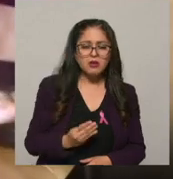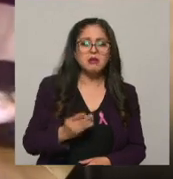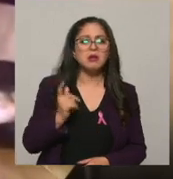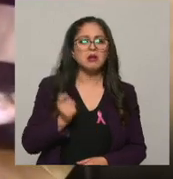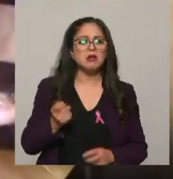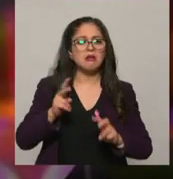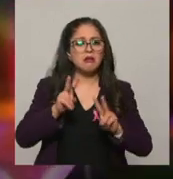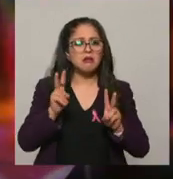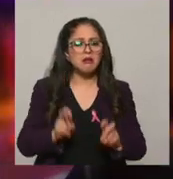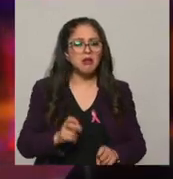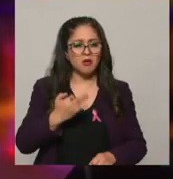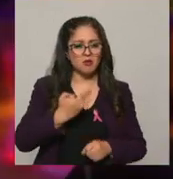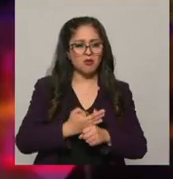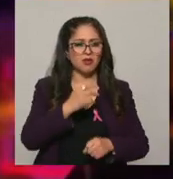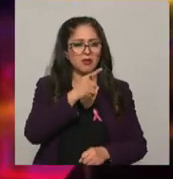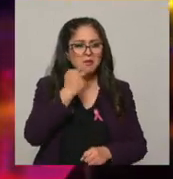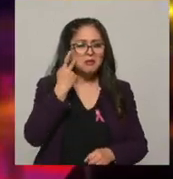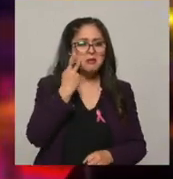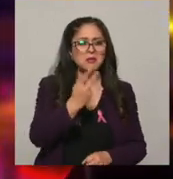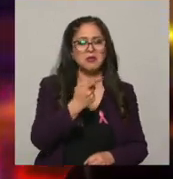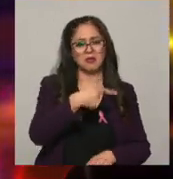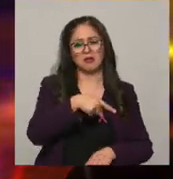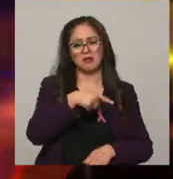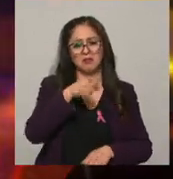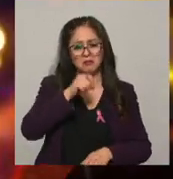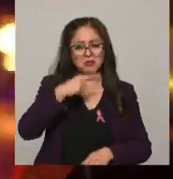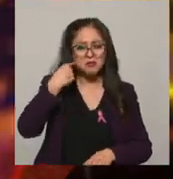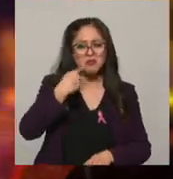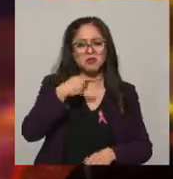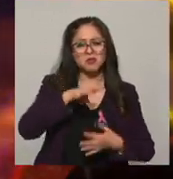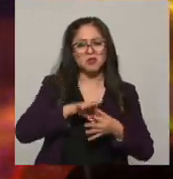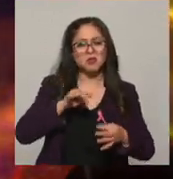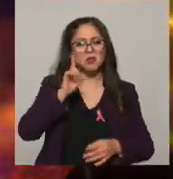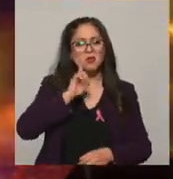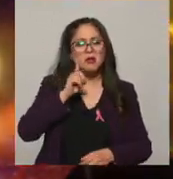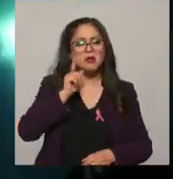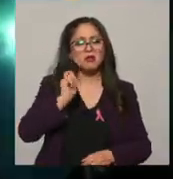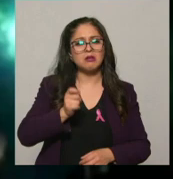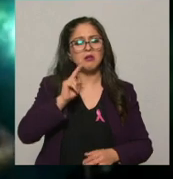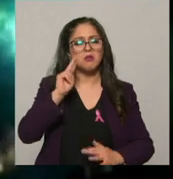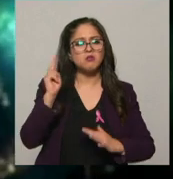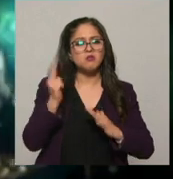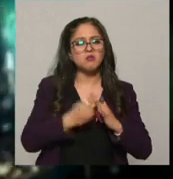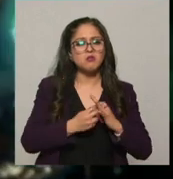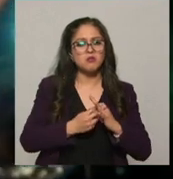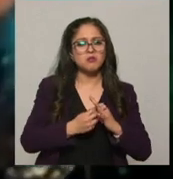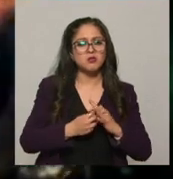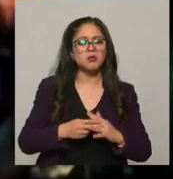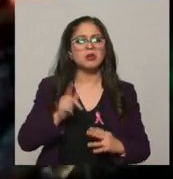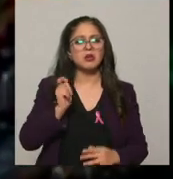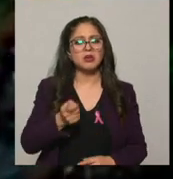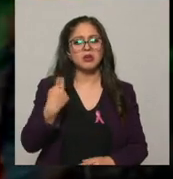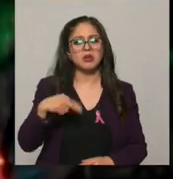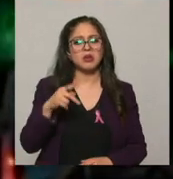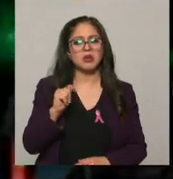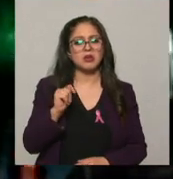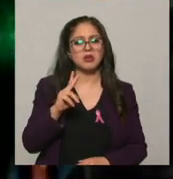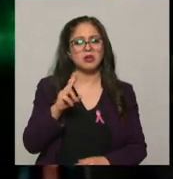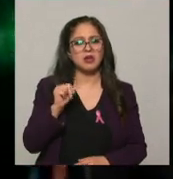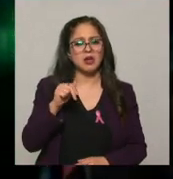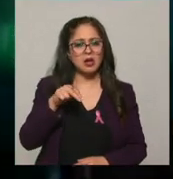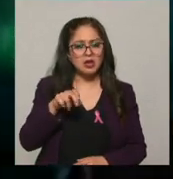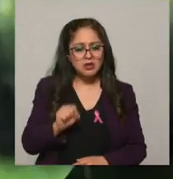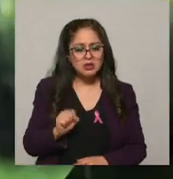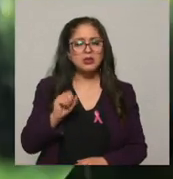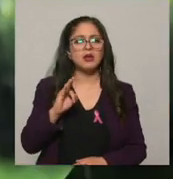casos como este que acabamos de ver de esta compañera que acaba de ser, al parecer, víctima de un transfeminicidio, tenemos